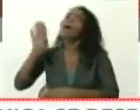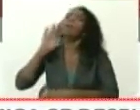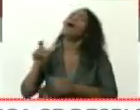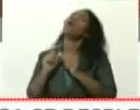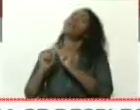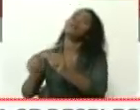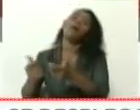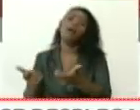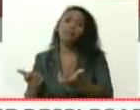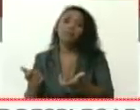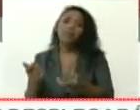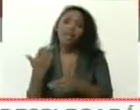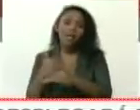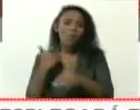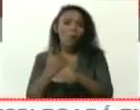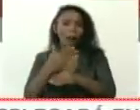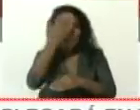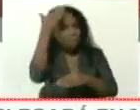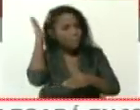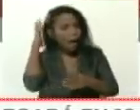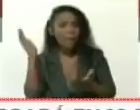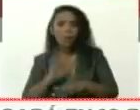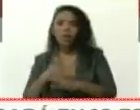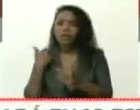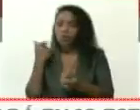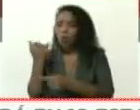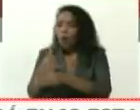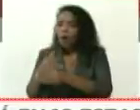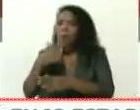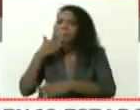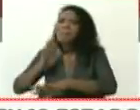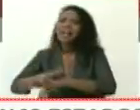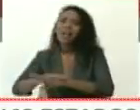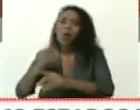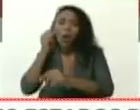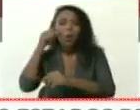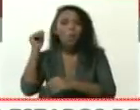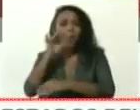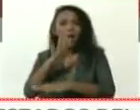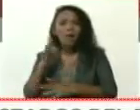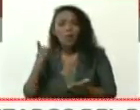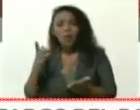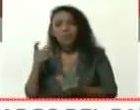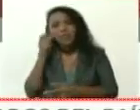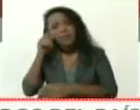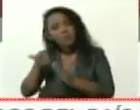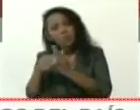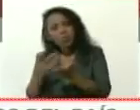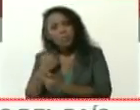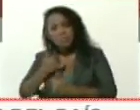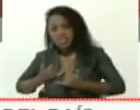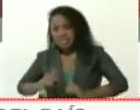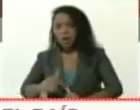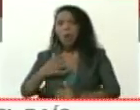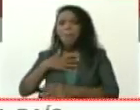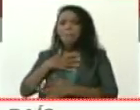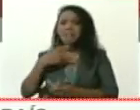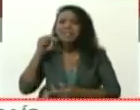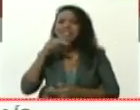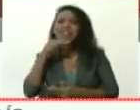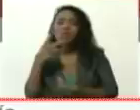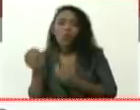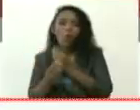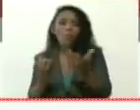cosa hasta insultante para los pueblos del mundo, porque la próxima generación, la de mis hijos, la de sus nietos, puede